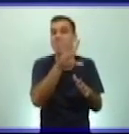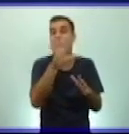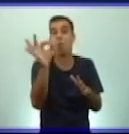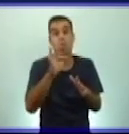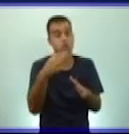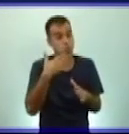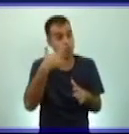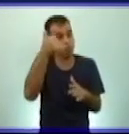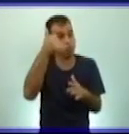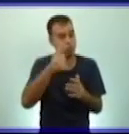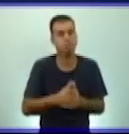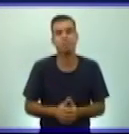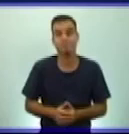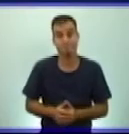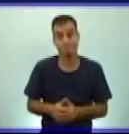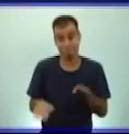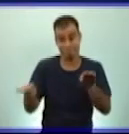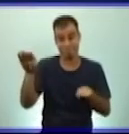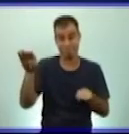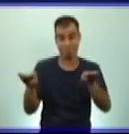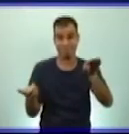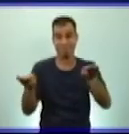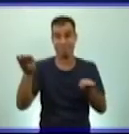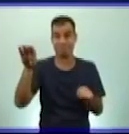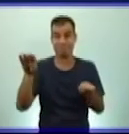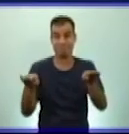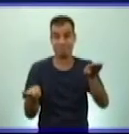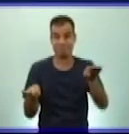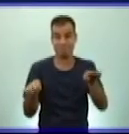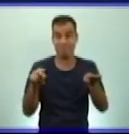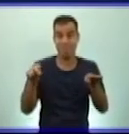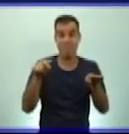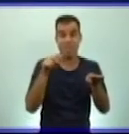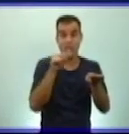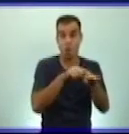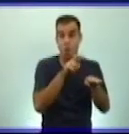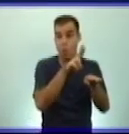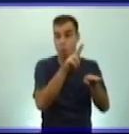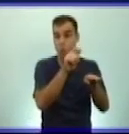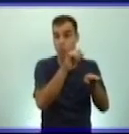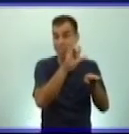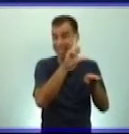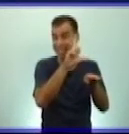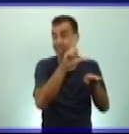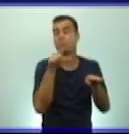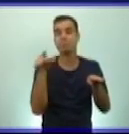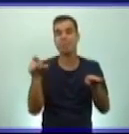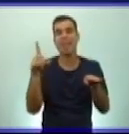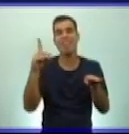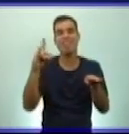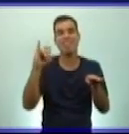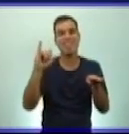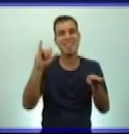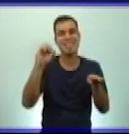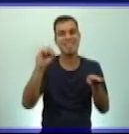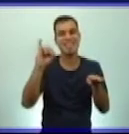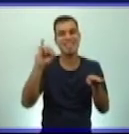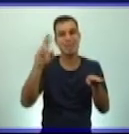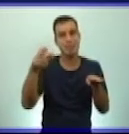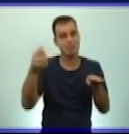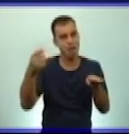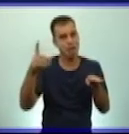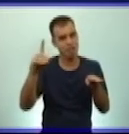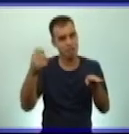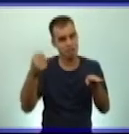una proporción entre la energía útil y la energía disponible. Ahora